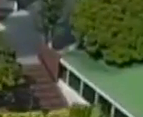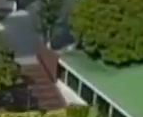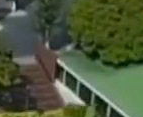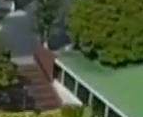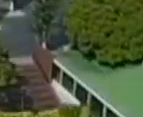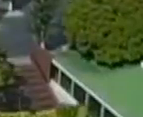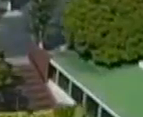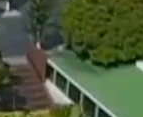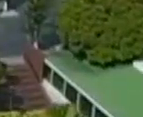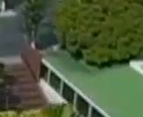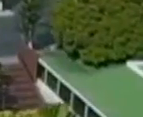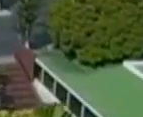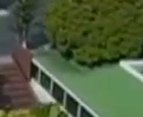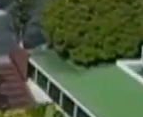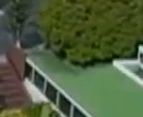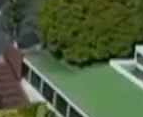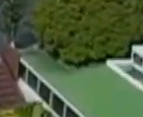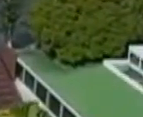Bueno, buenas tardes a todos.